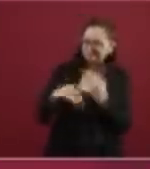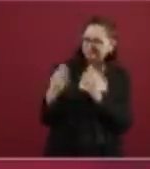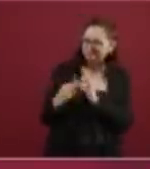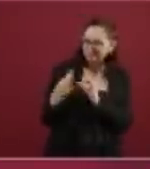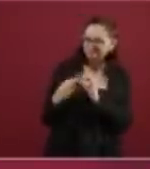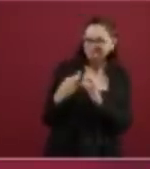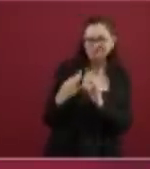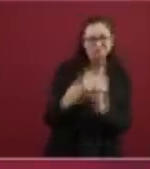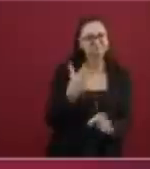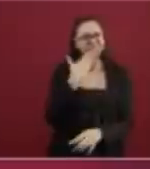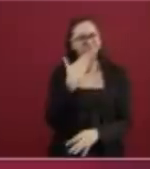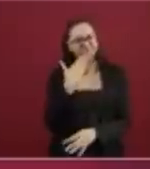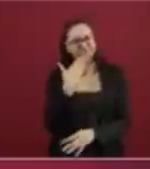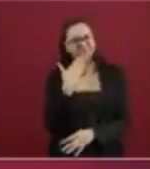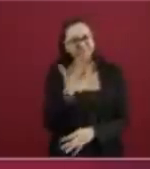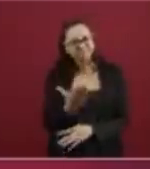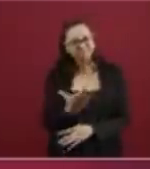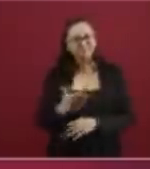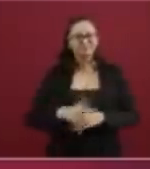Estamos